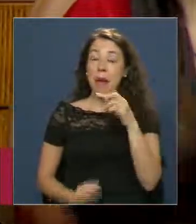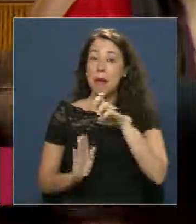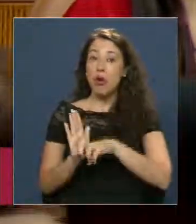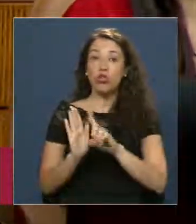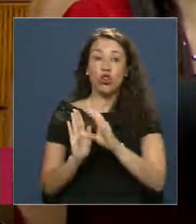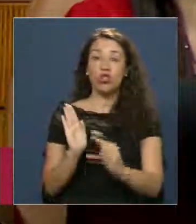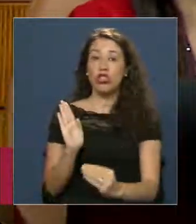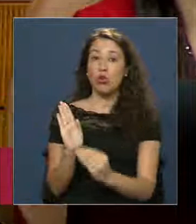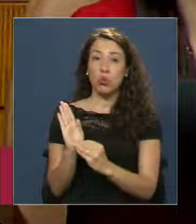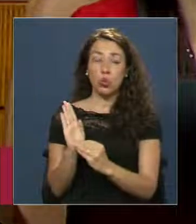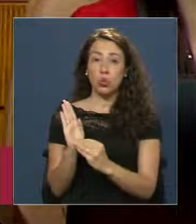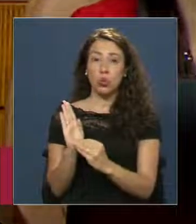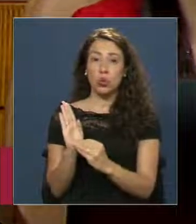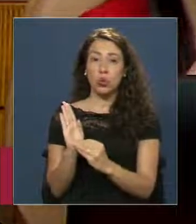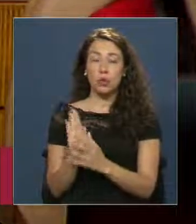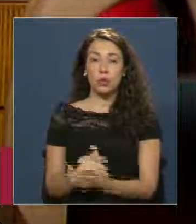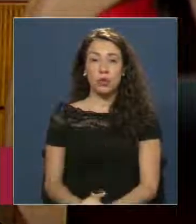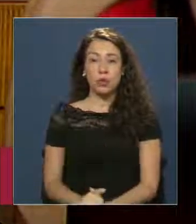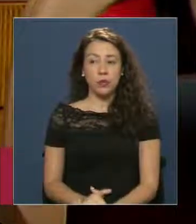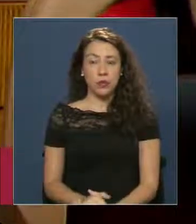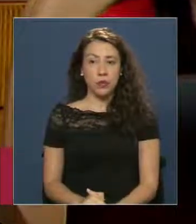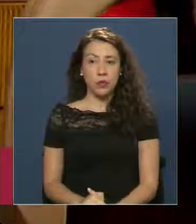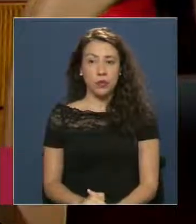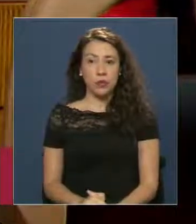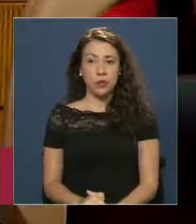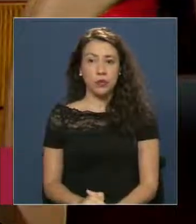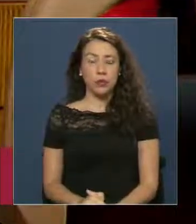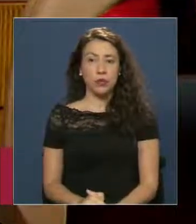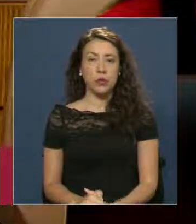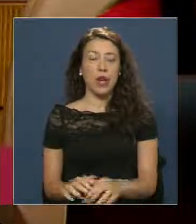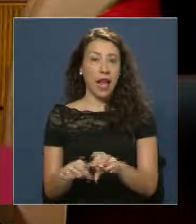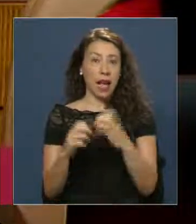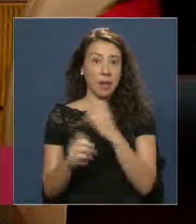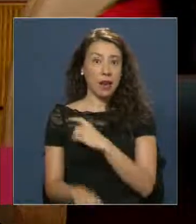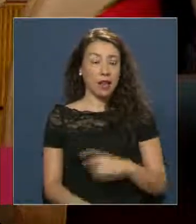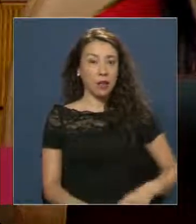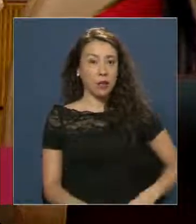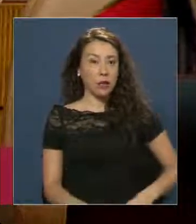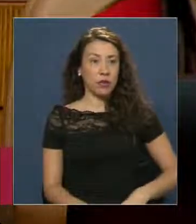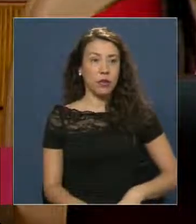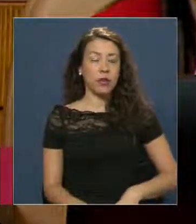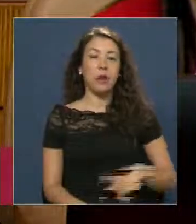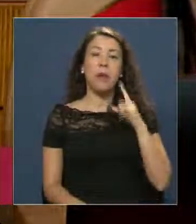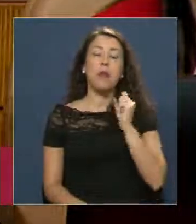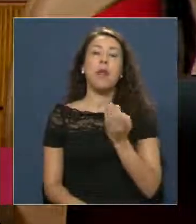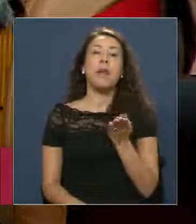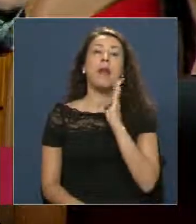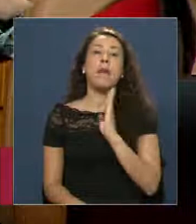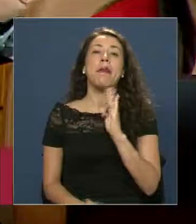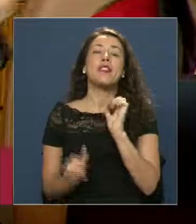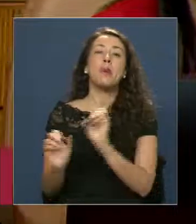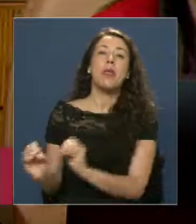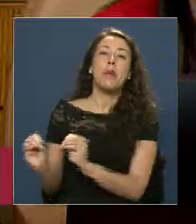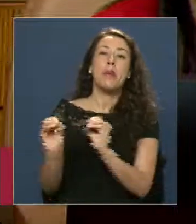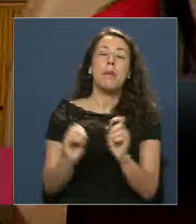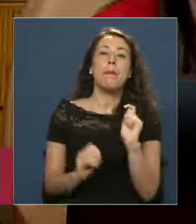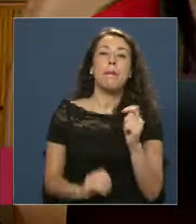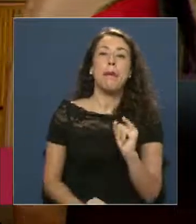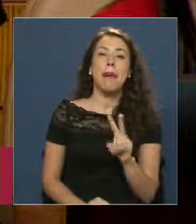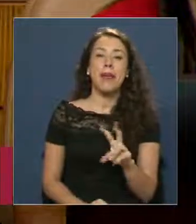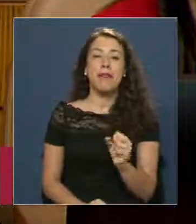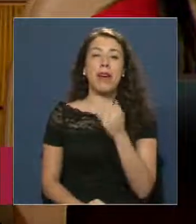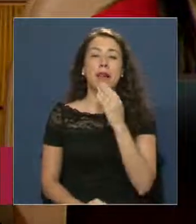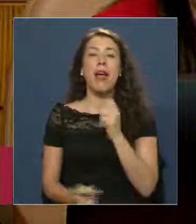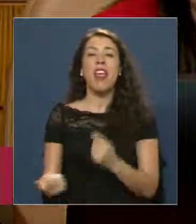que salió desde acá, desde la Cámara de Diputados. Esto es para acceder al beneficio de postergación del IVA y